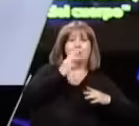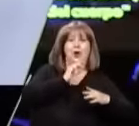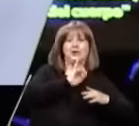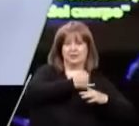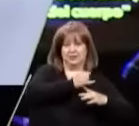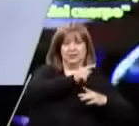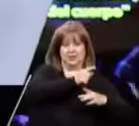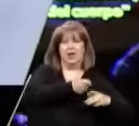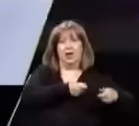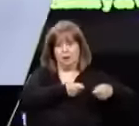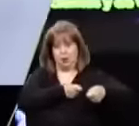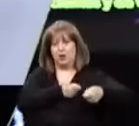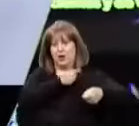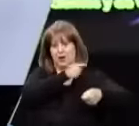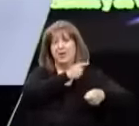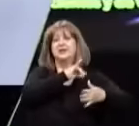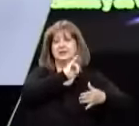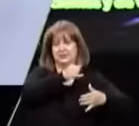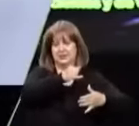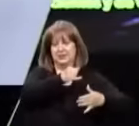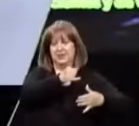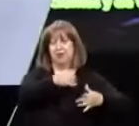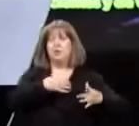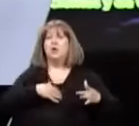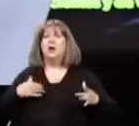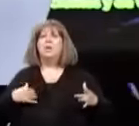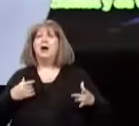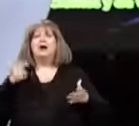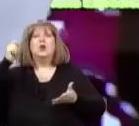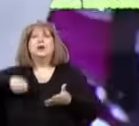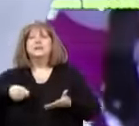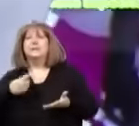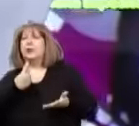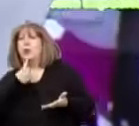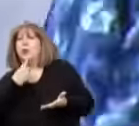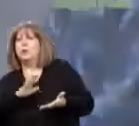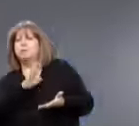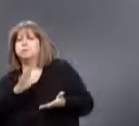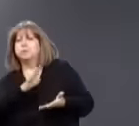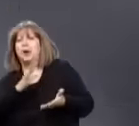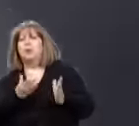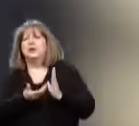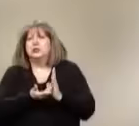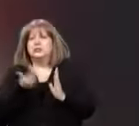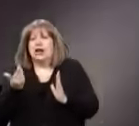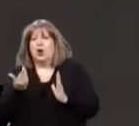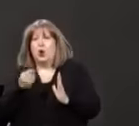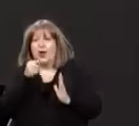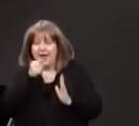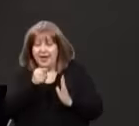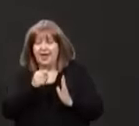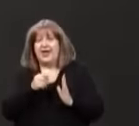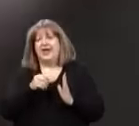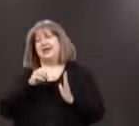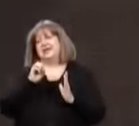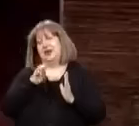se la acusó de abuso sexual. Ahora vamos a repasar la calificación que ha considerado el tribunal para la novia de la